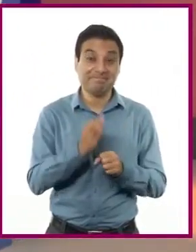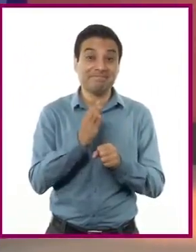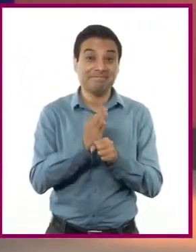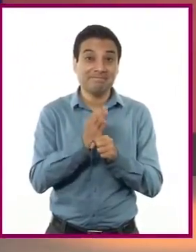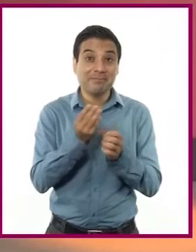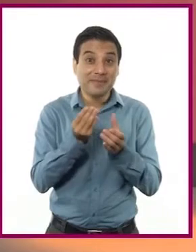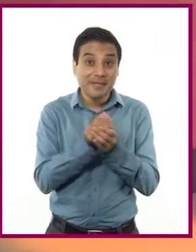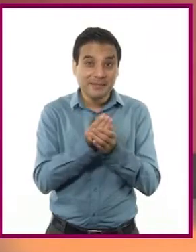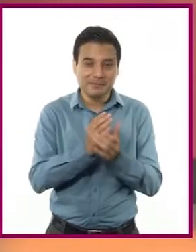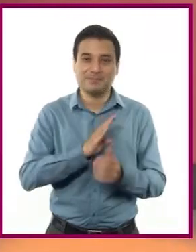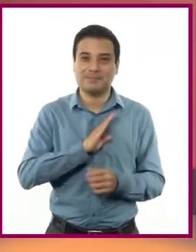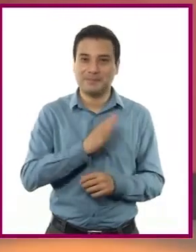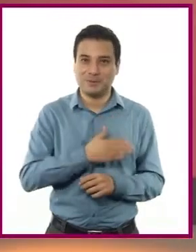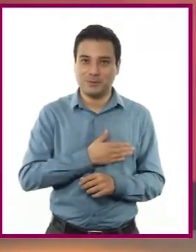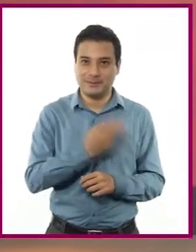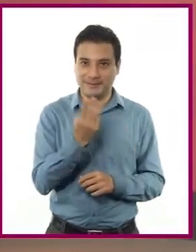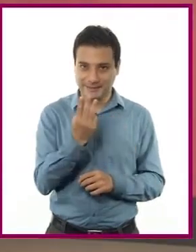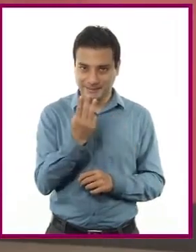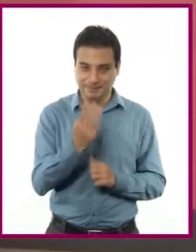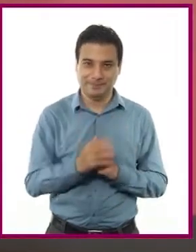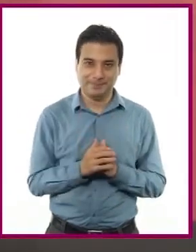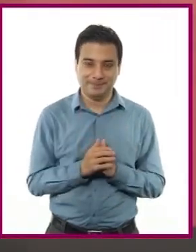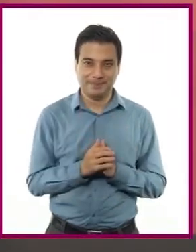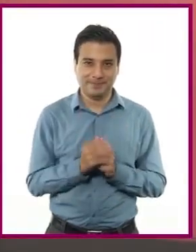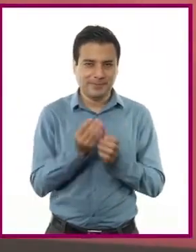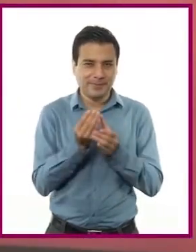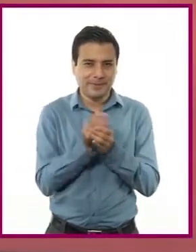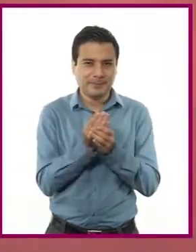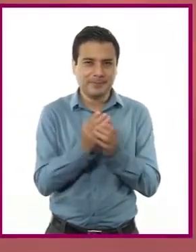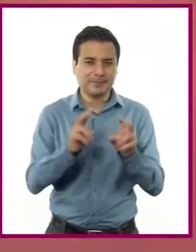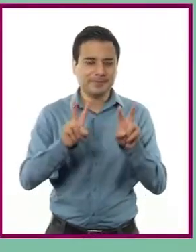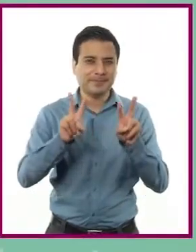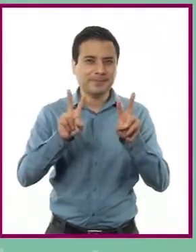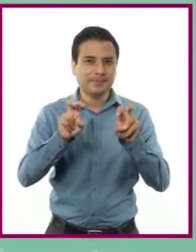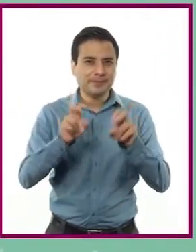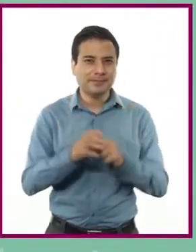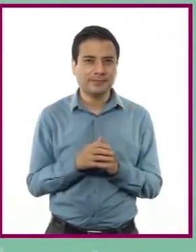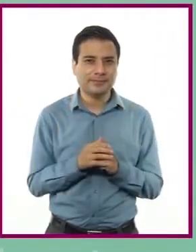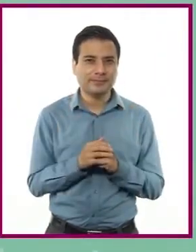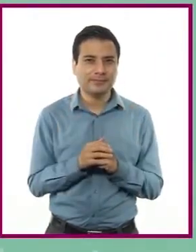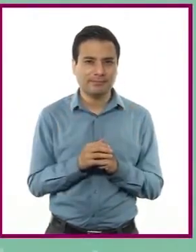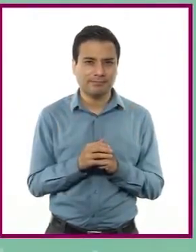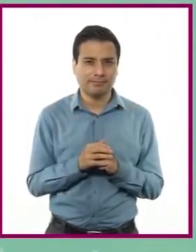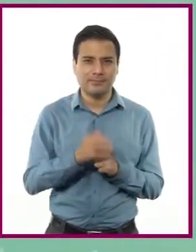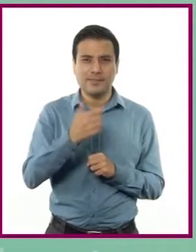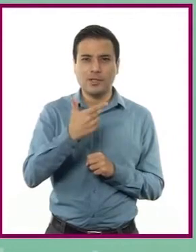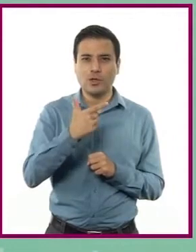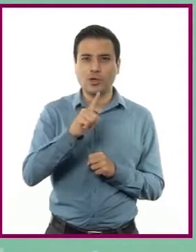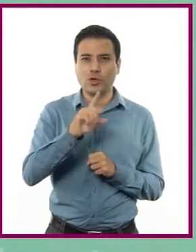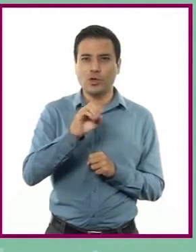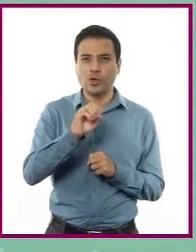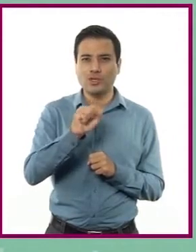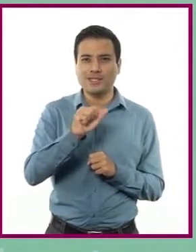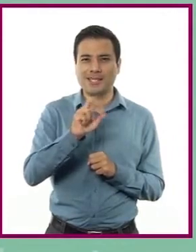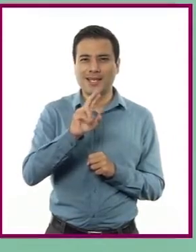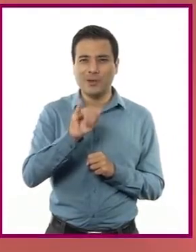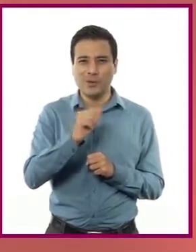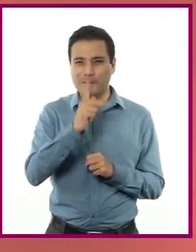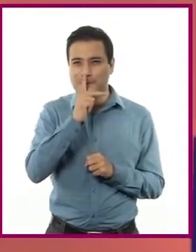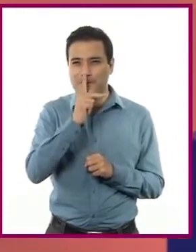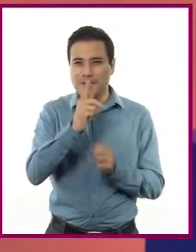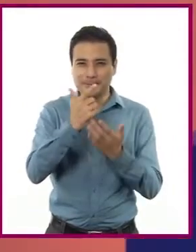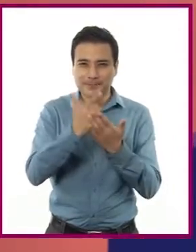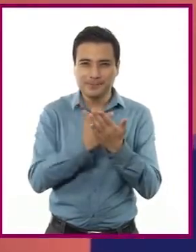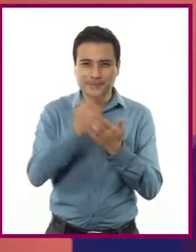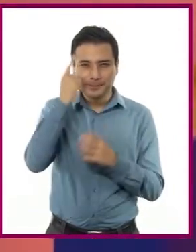más de Lengua Materna 3. Nuestra sesión se titula ¿De qué me sirven los glosarios? Con esto nos